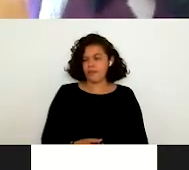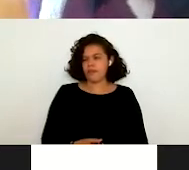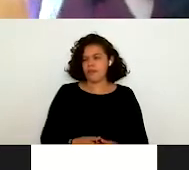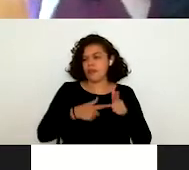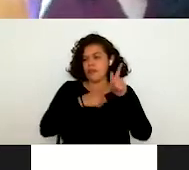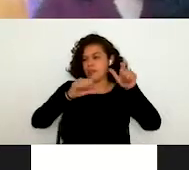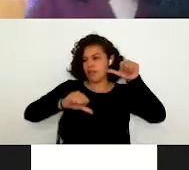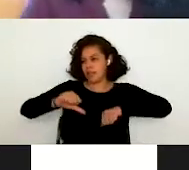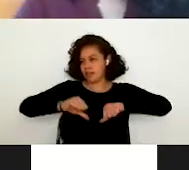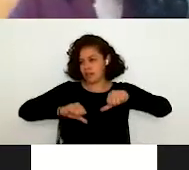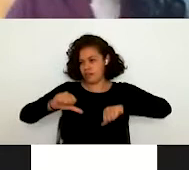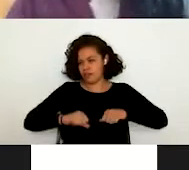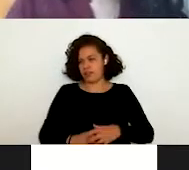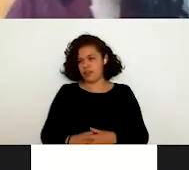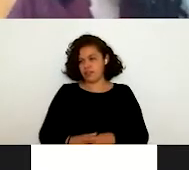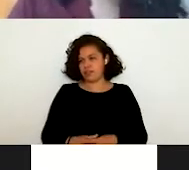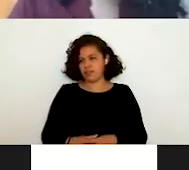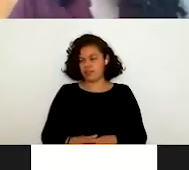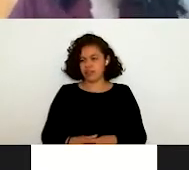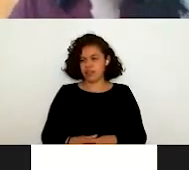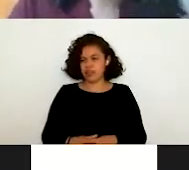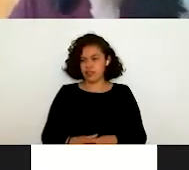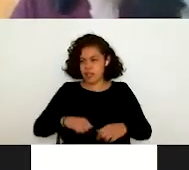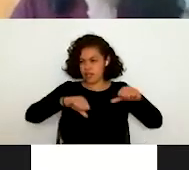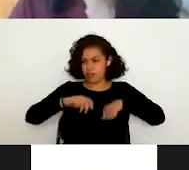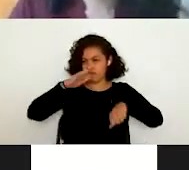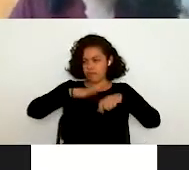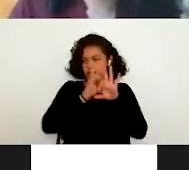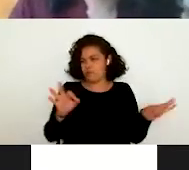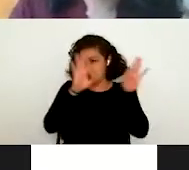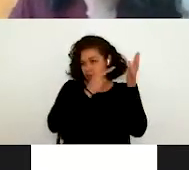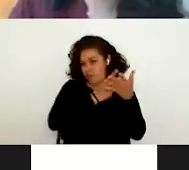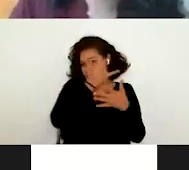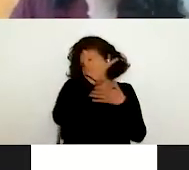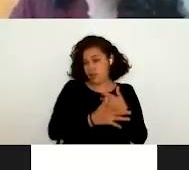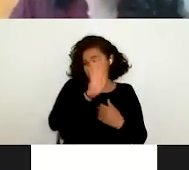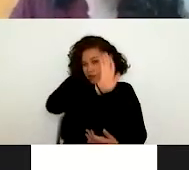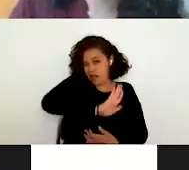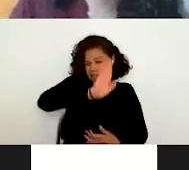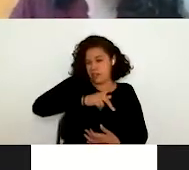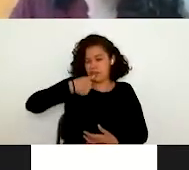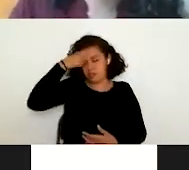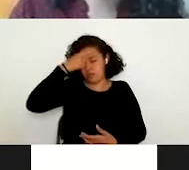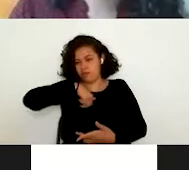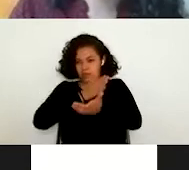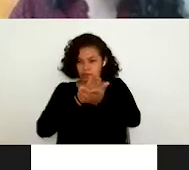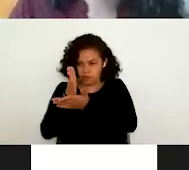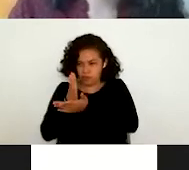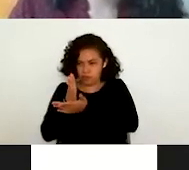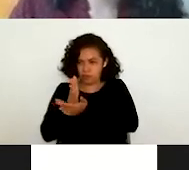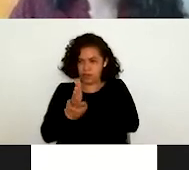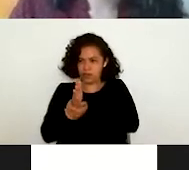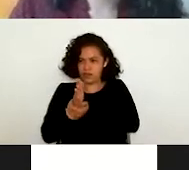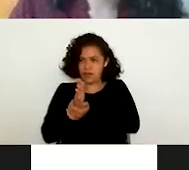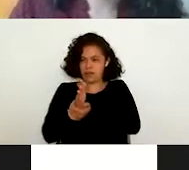actividades, ¿no? Las actividades pareciera lo central del proyecto porque es lo que nos va a llevar a la intervención, es decir, ya en la descripción